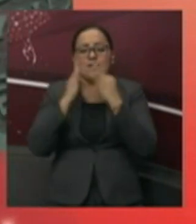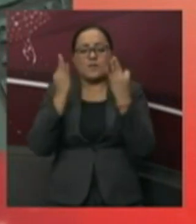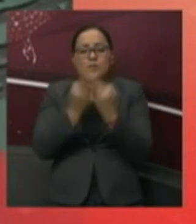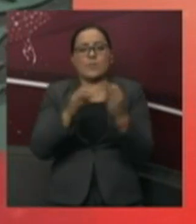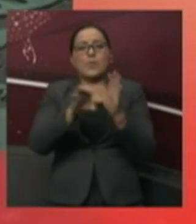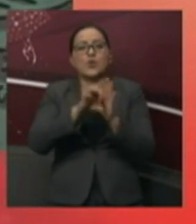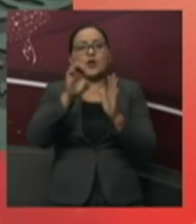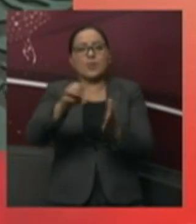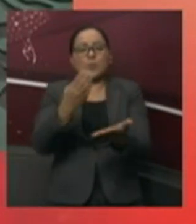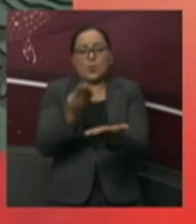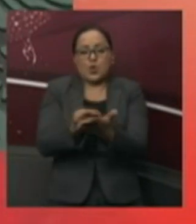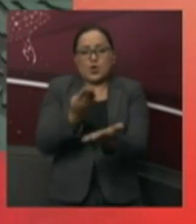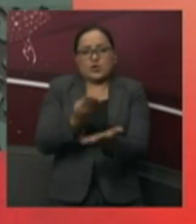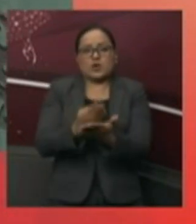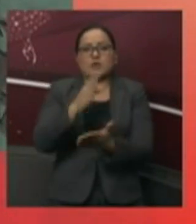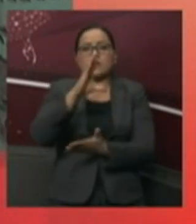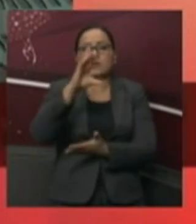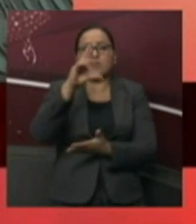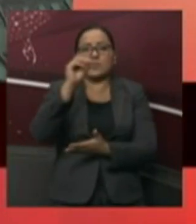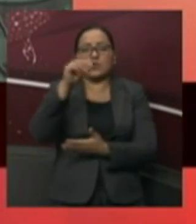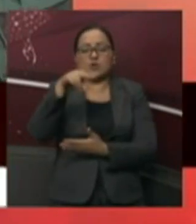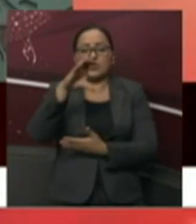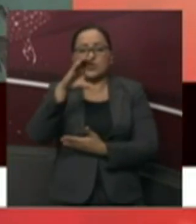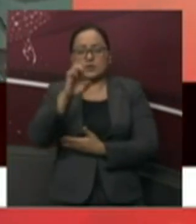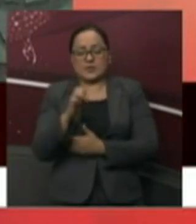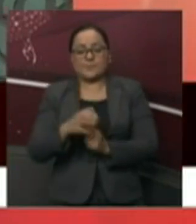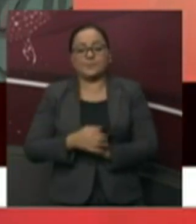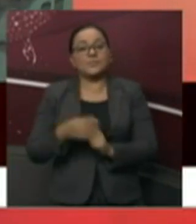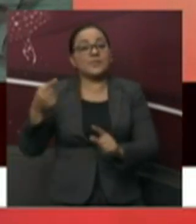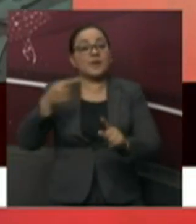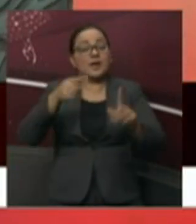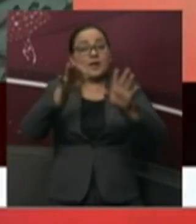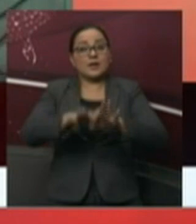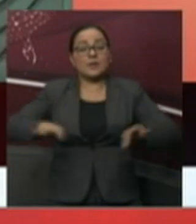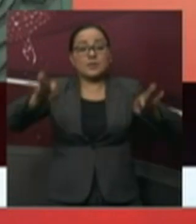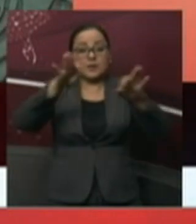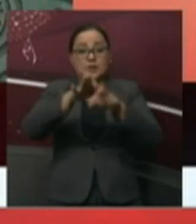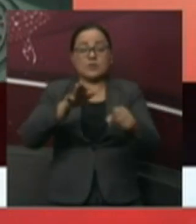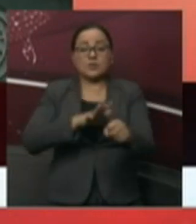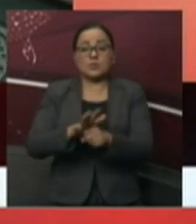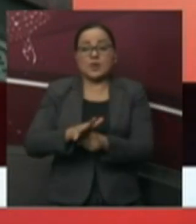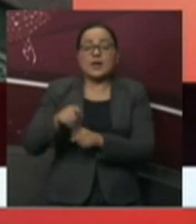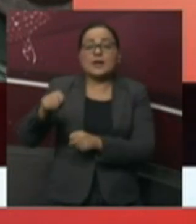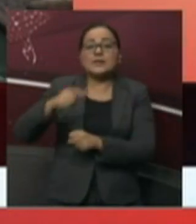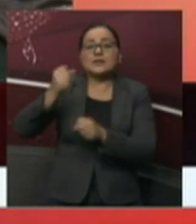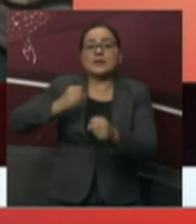bronce, por ejemplo, ¿no? Así es. Que el motivo principal de este